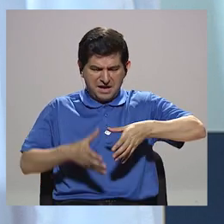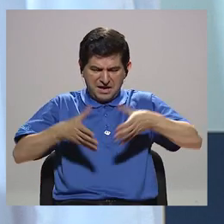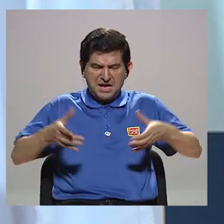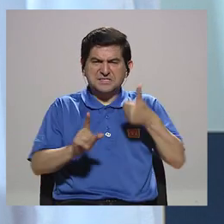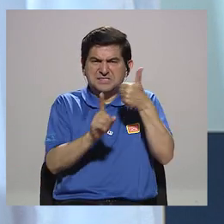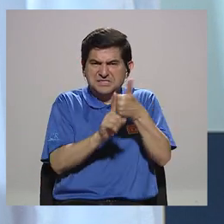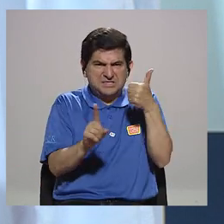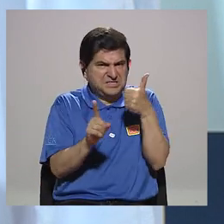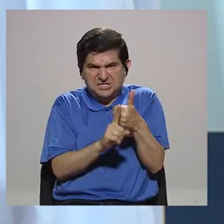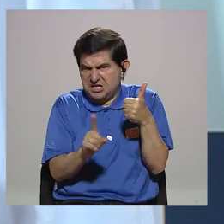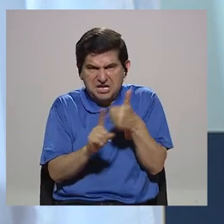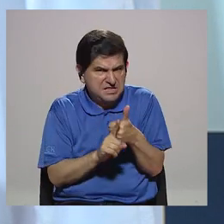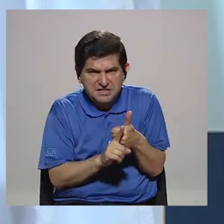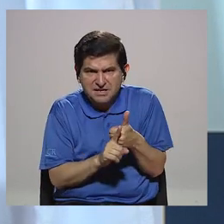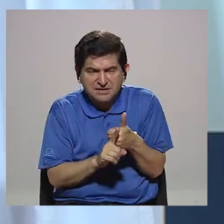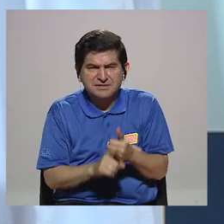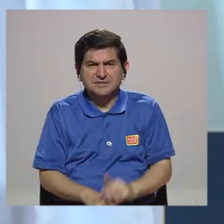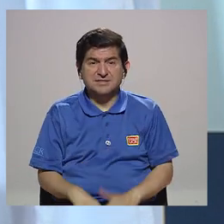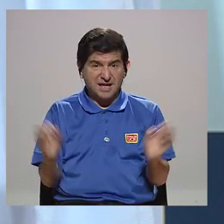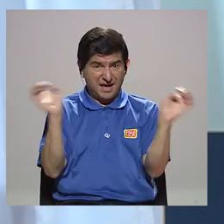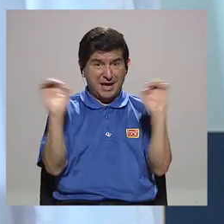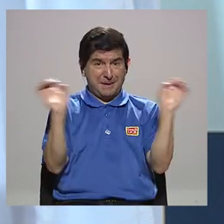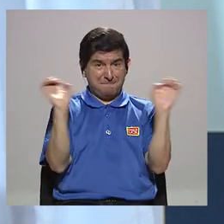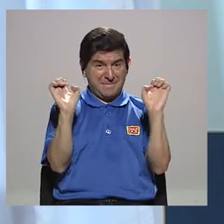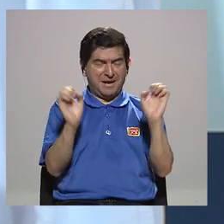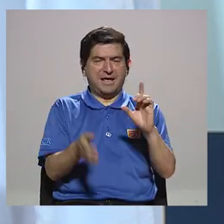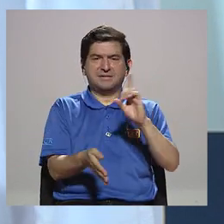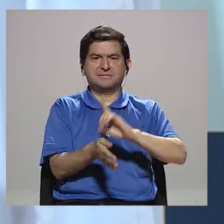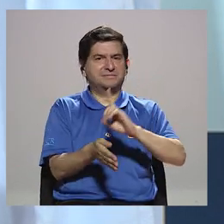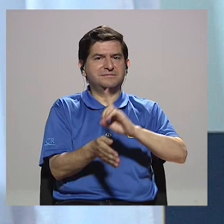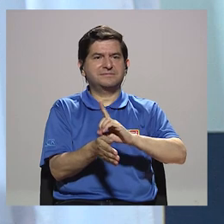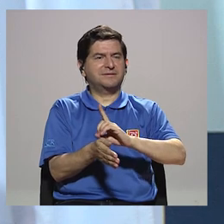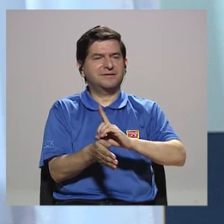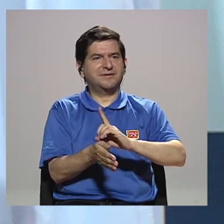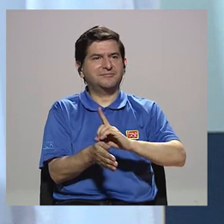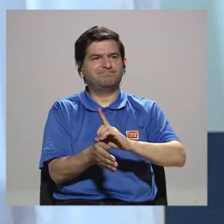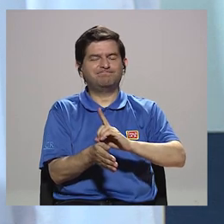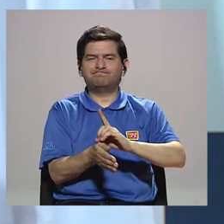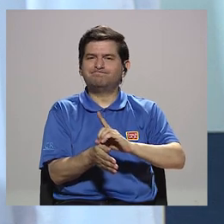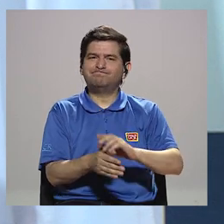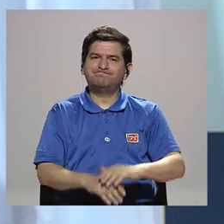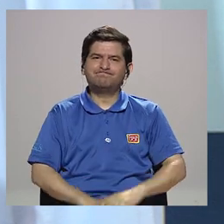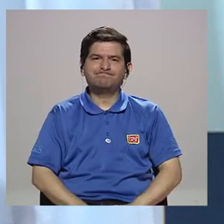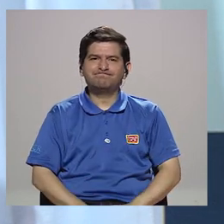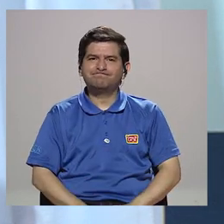gastritis en sí es una emergencia en medicina,